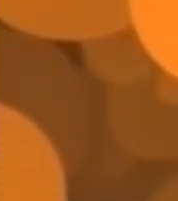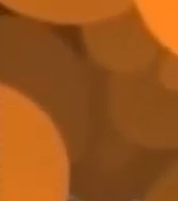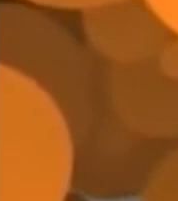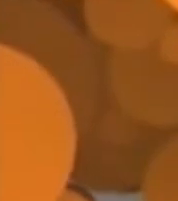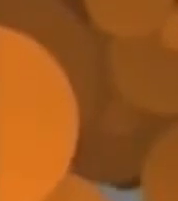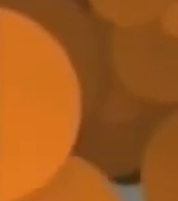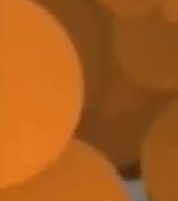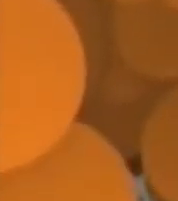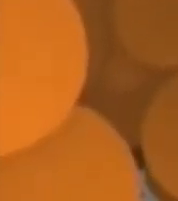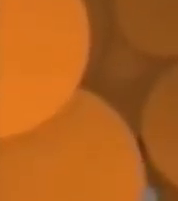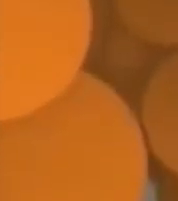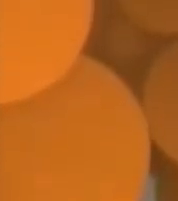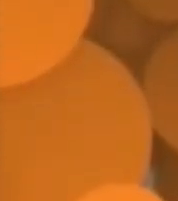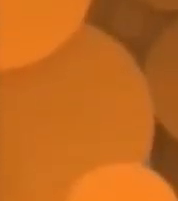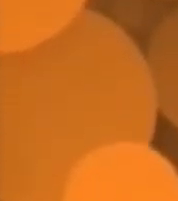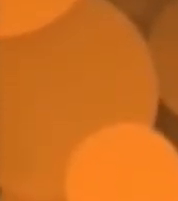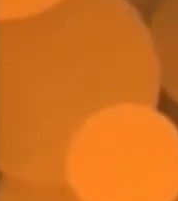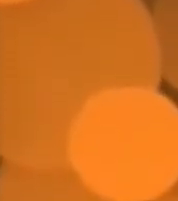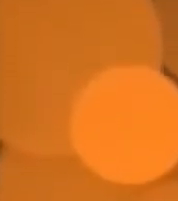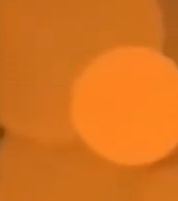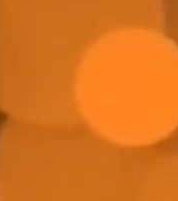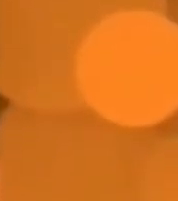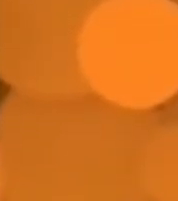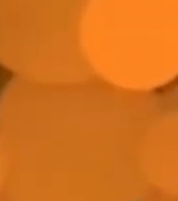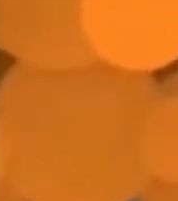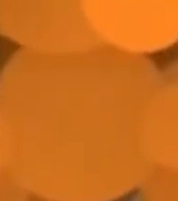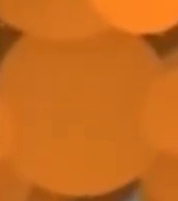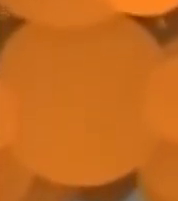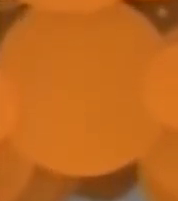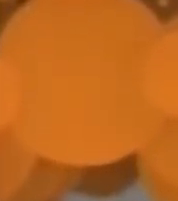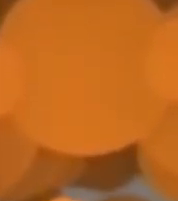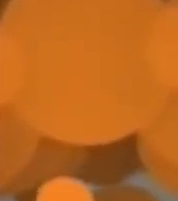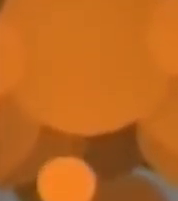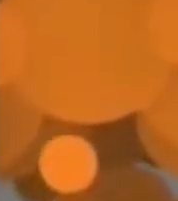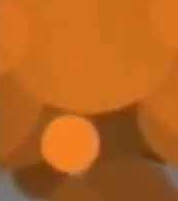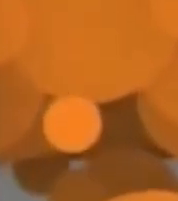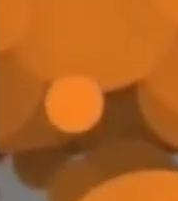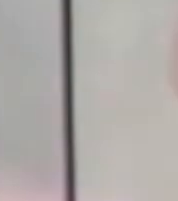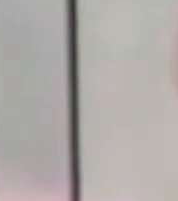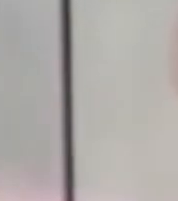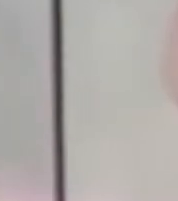Telecaribe, 30 años de historias.